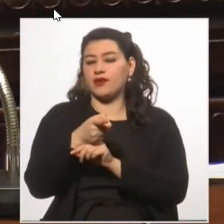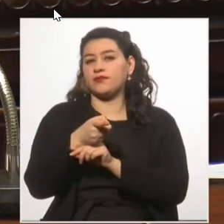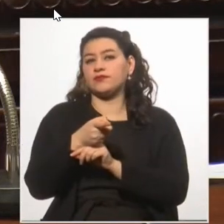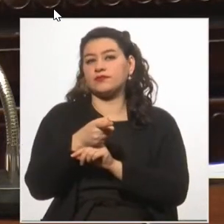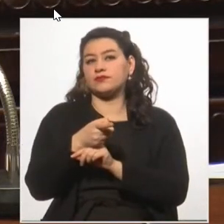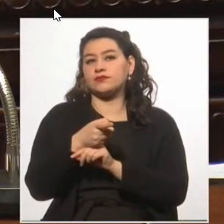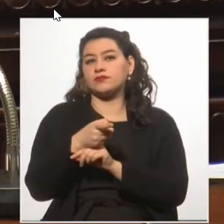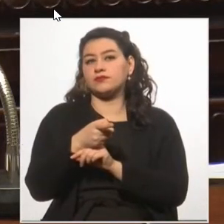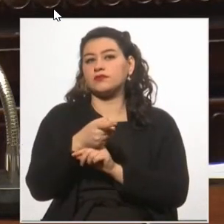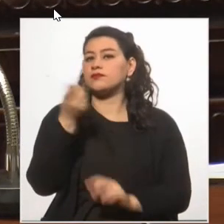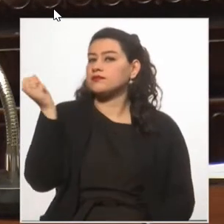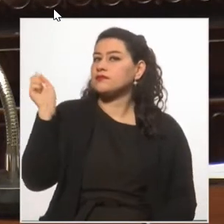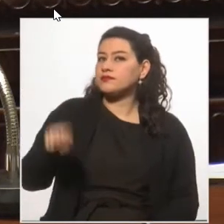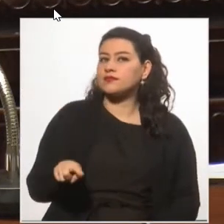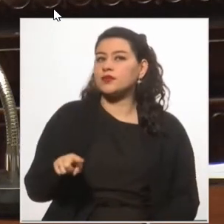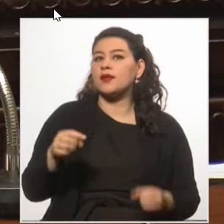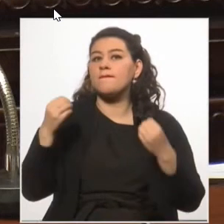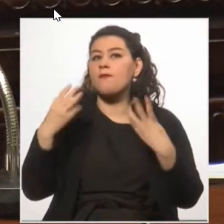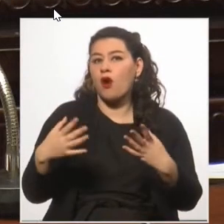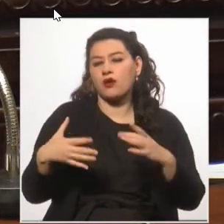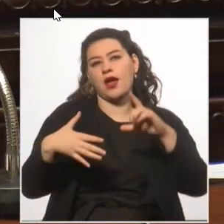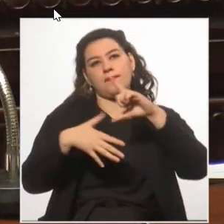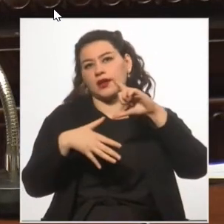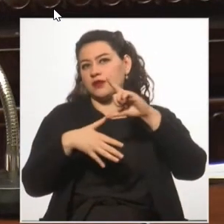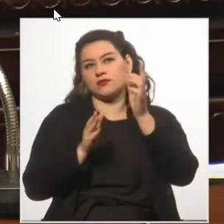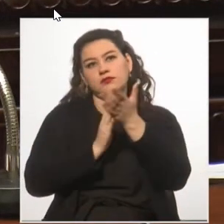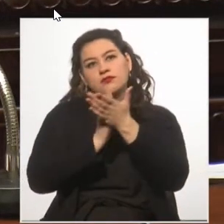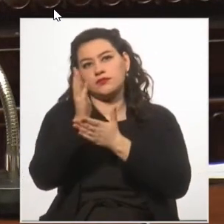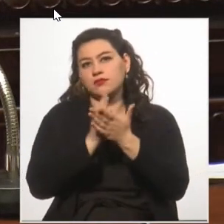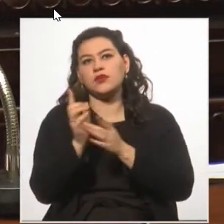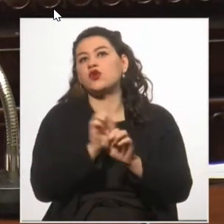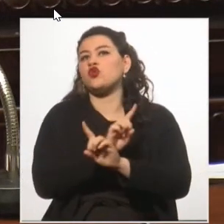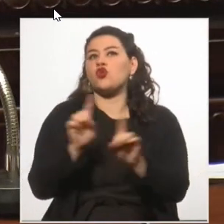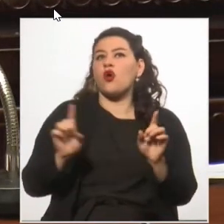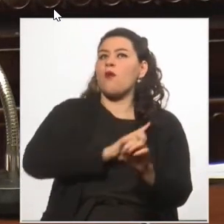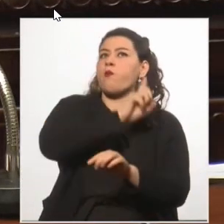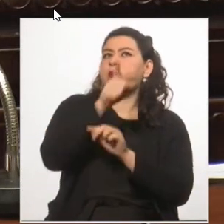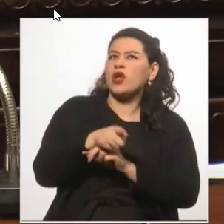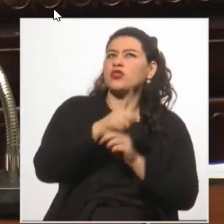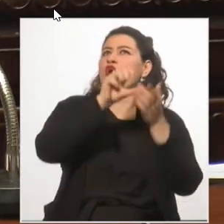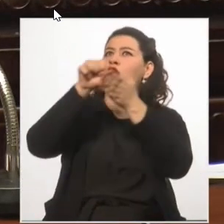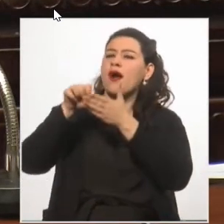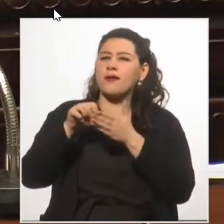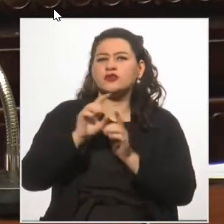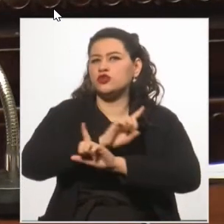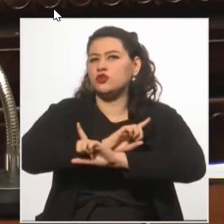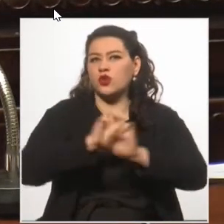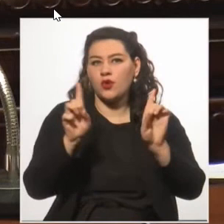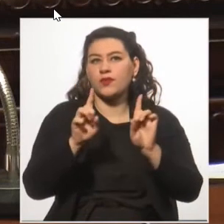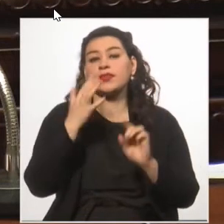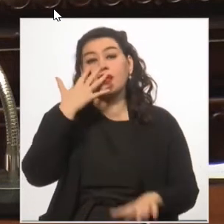constituirse a partir de y por América Latina, en lugar de ser impuesto desde afuera. De